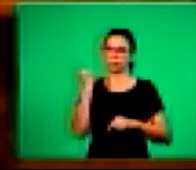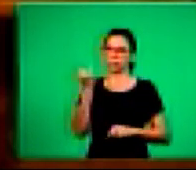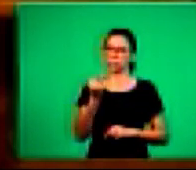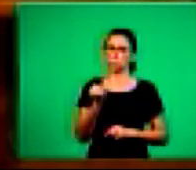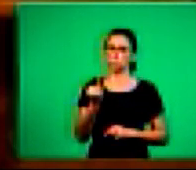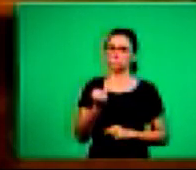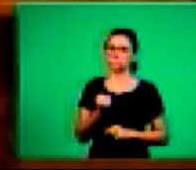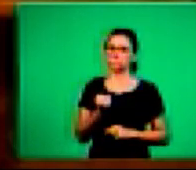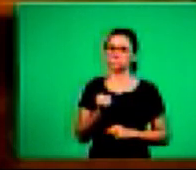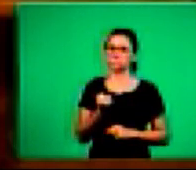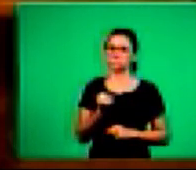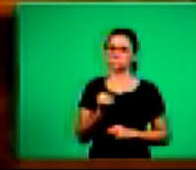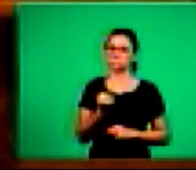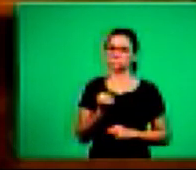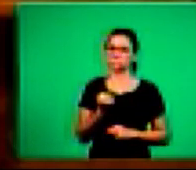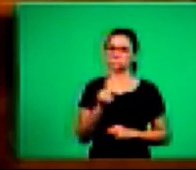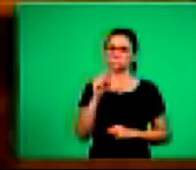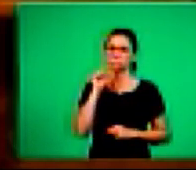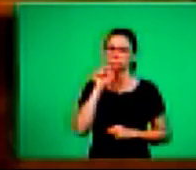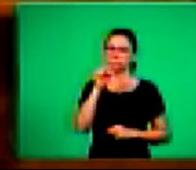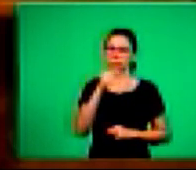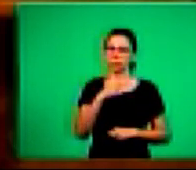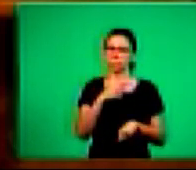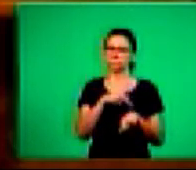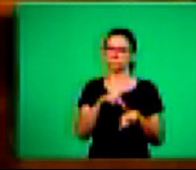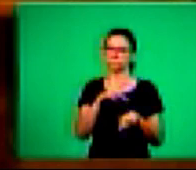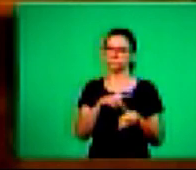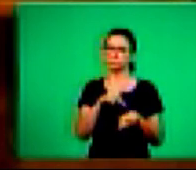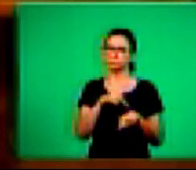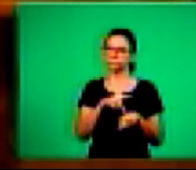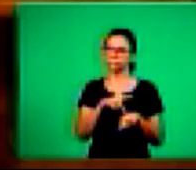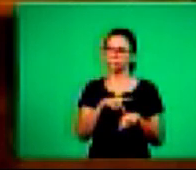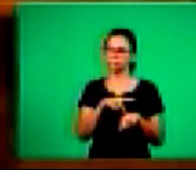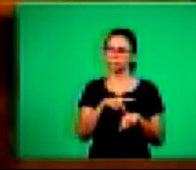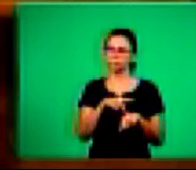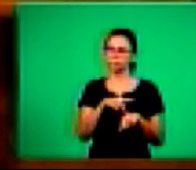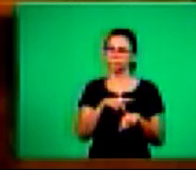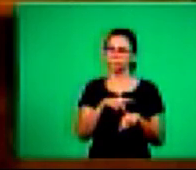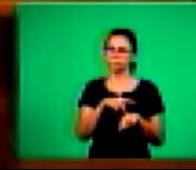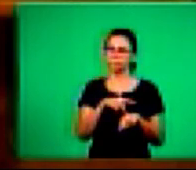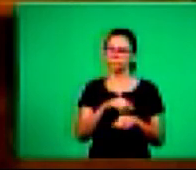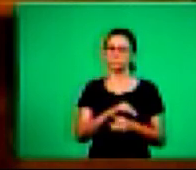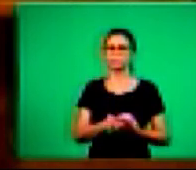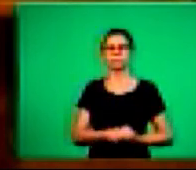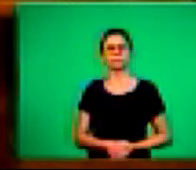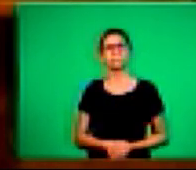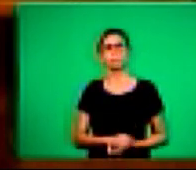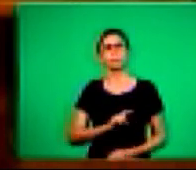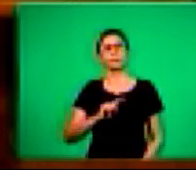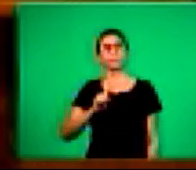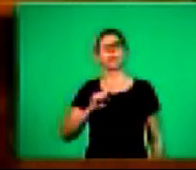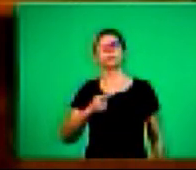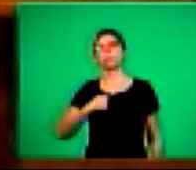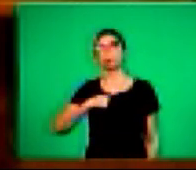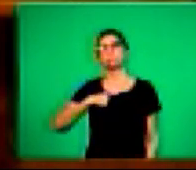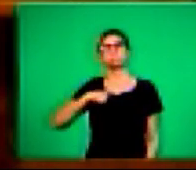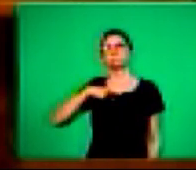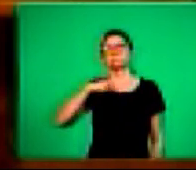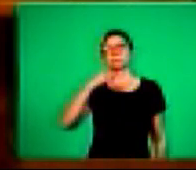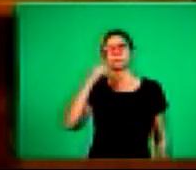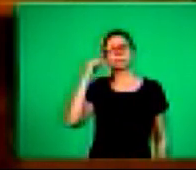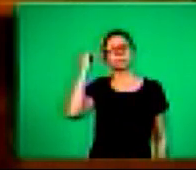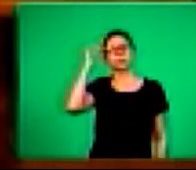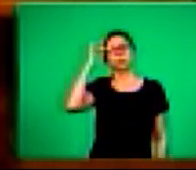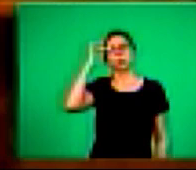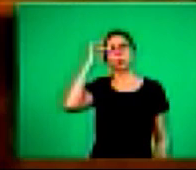adentro de su vida eso es lo que es importante entonces nosotros se están sublevando no no yo creo